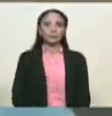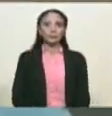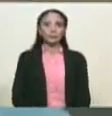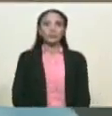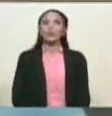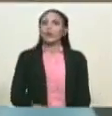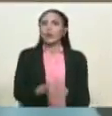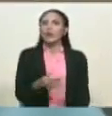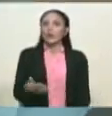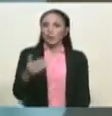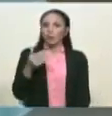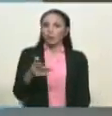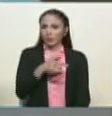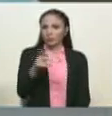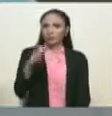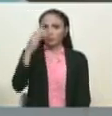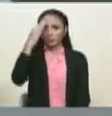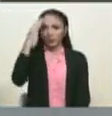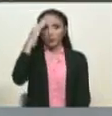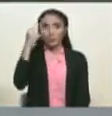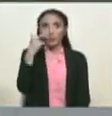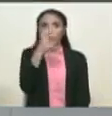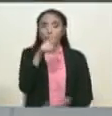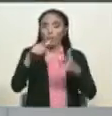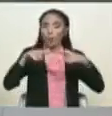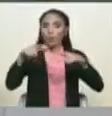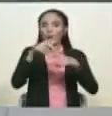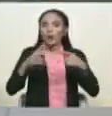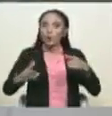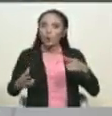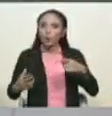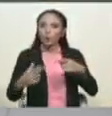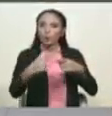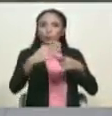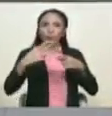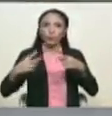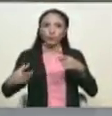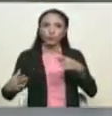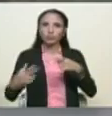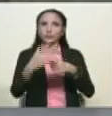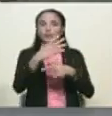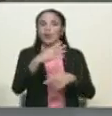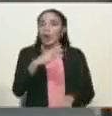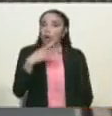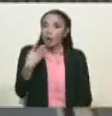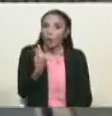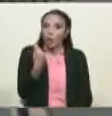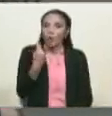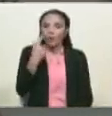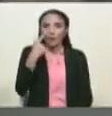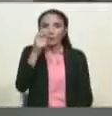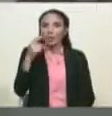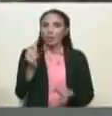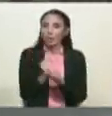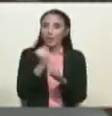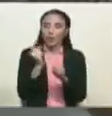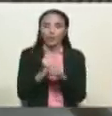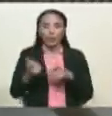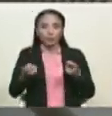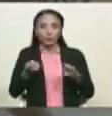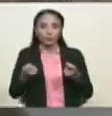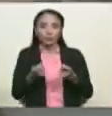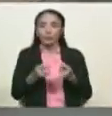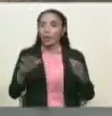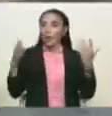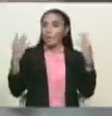comandante presidente, que aquí podemos ver el área de corte. Nuestros productores jóvenes aquí activados y, bueno, con sus